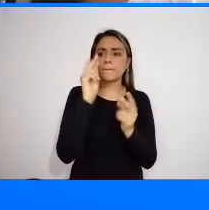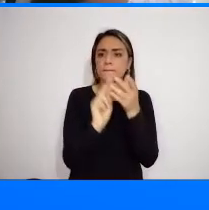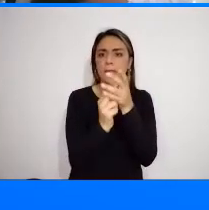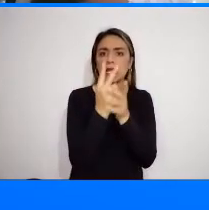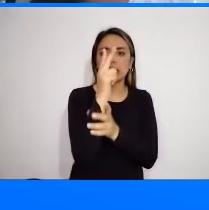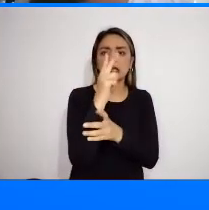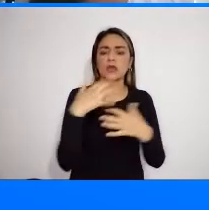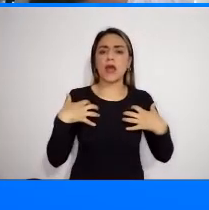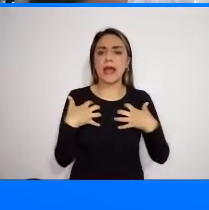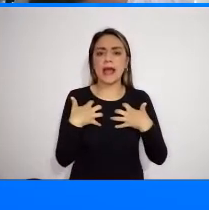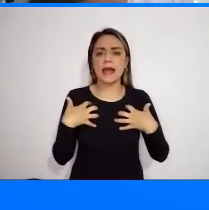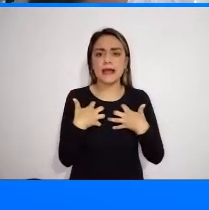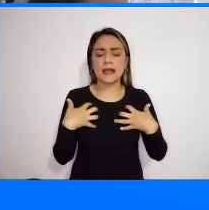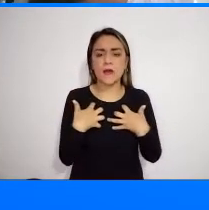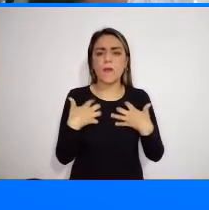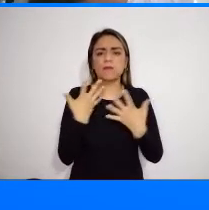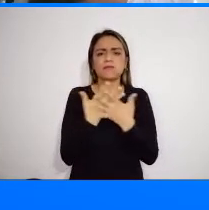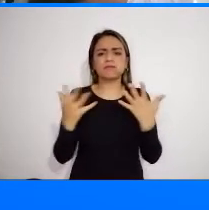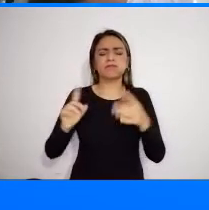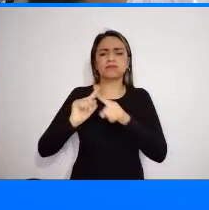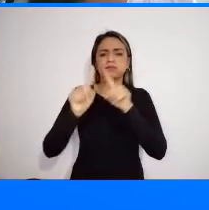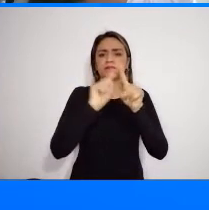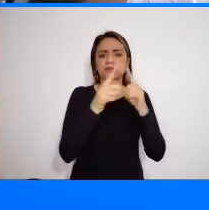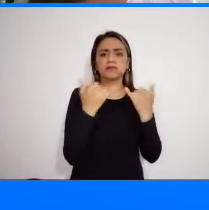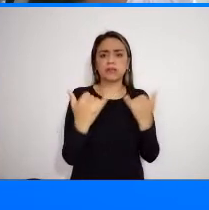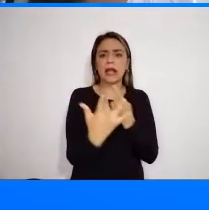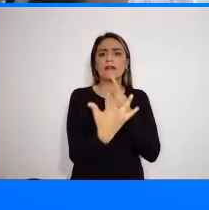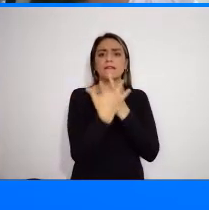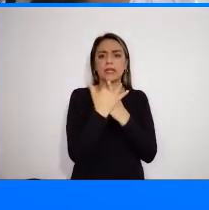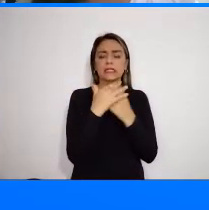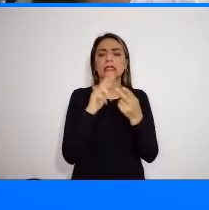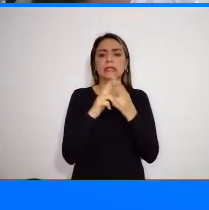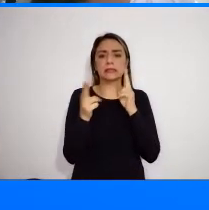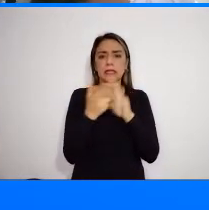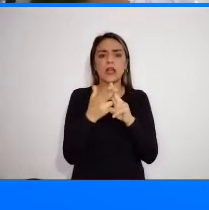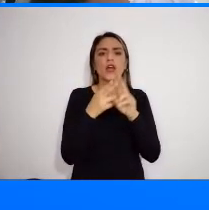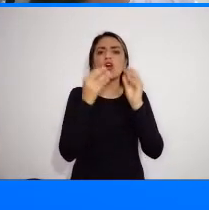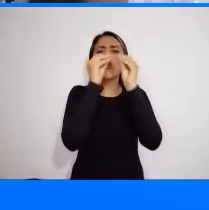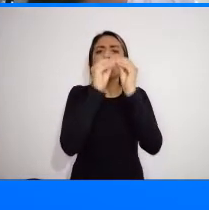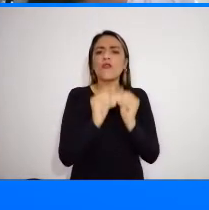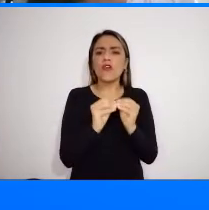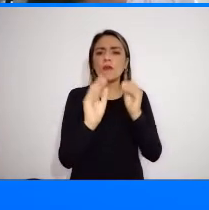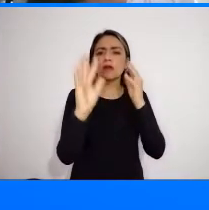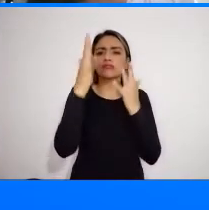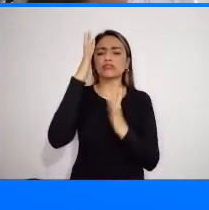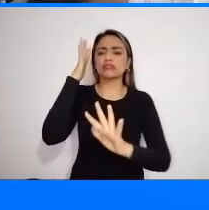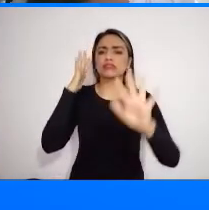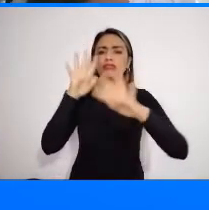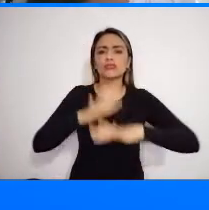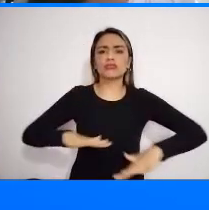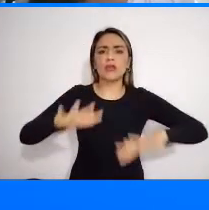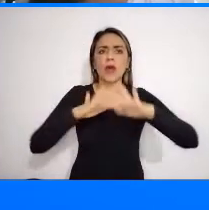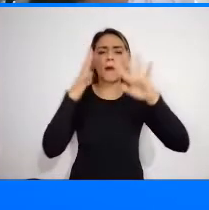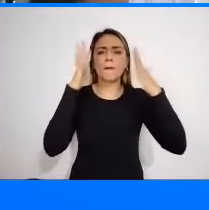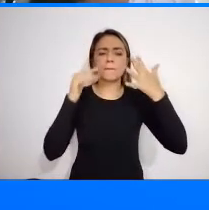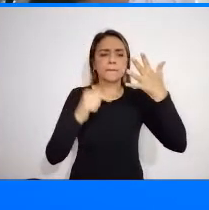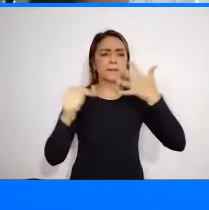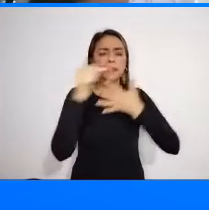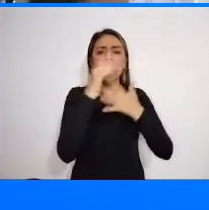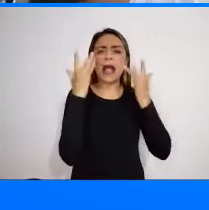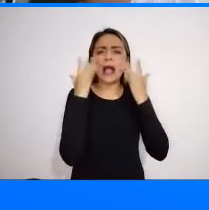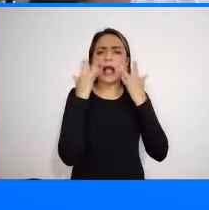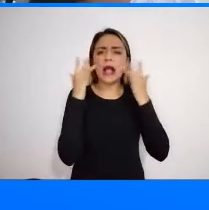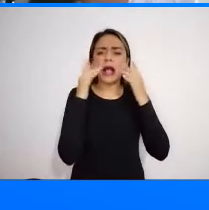fauna silvestre? También hay afectaciones estéticas sobre el paisaje, aspectos sanitarios